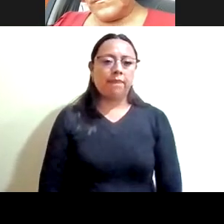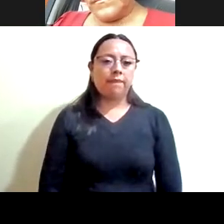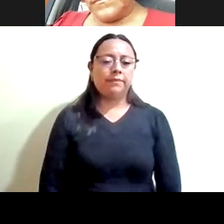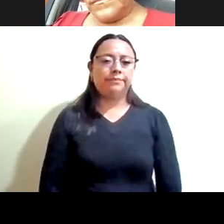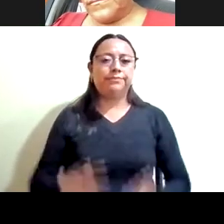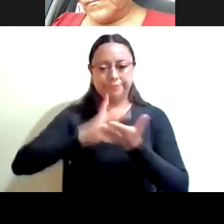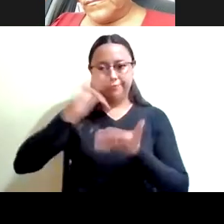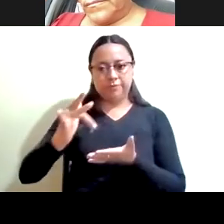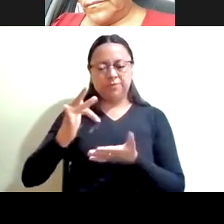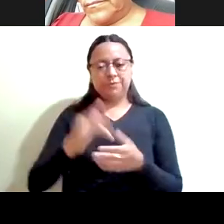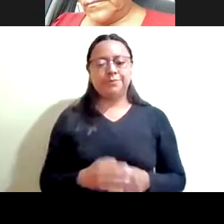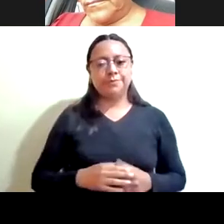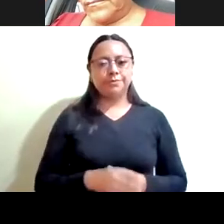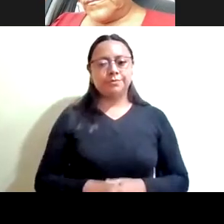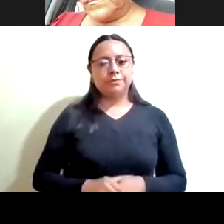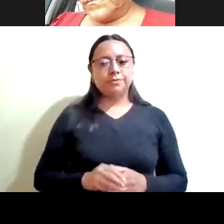Gracias.